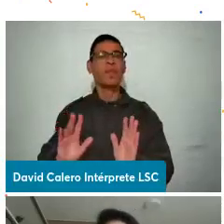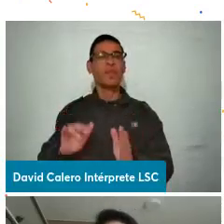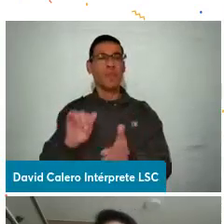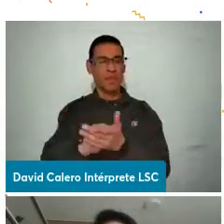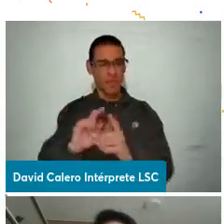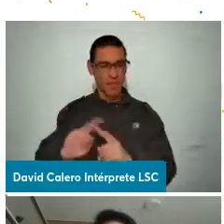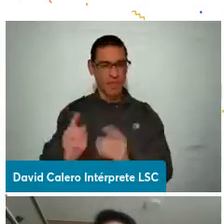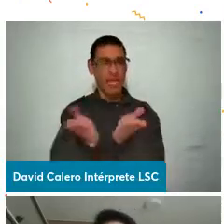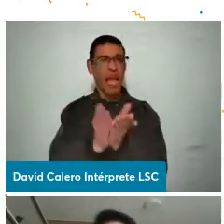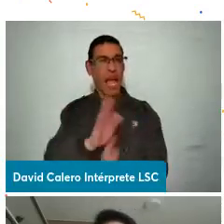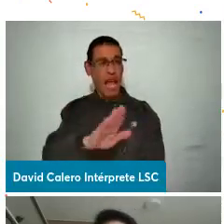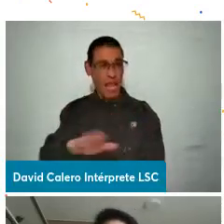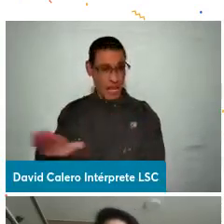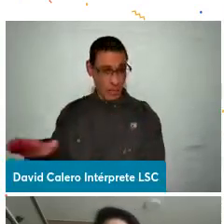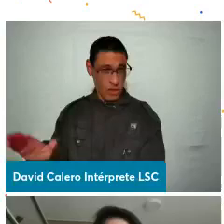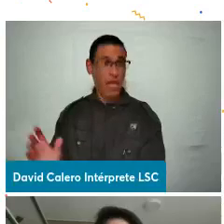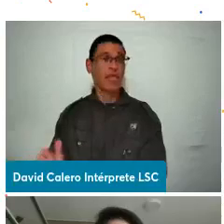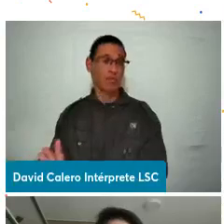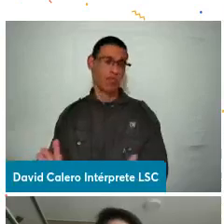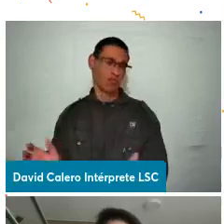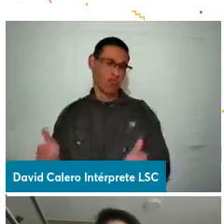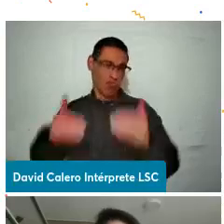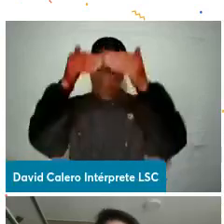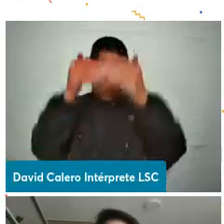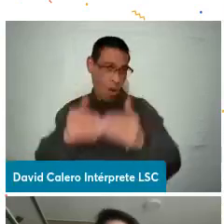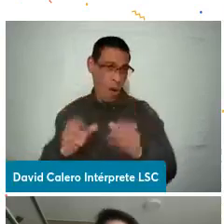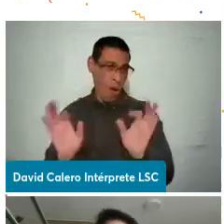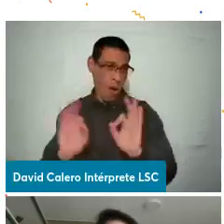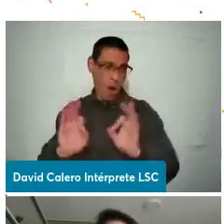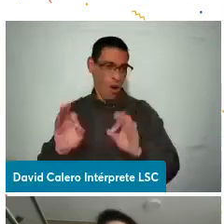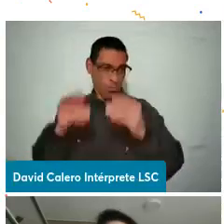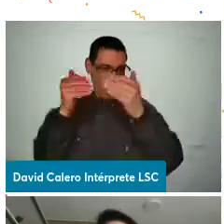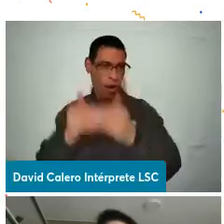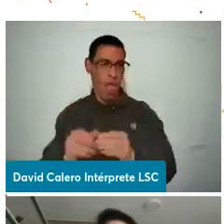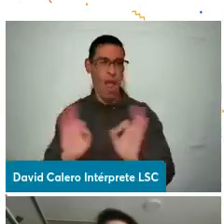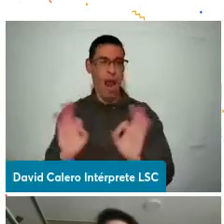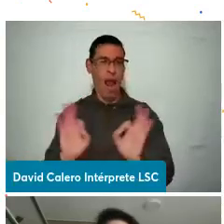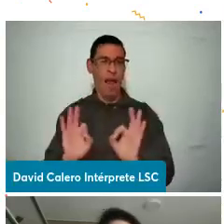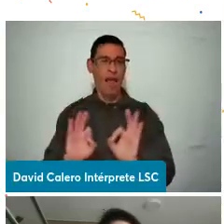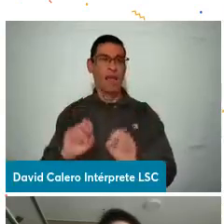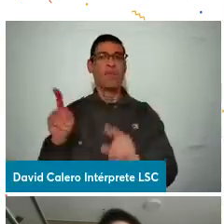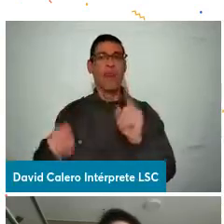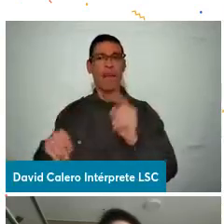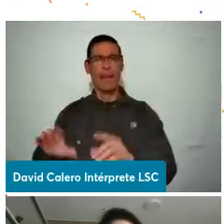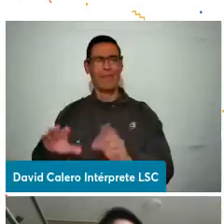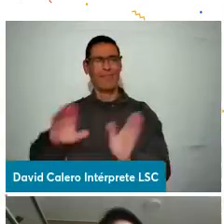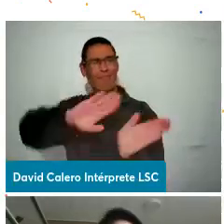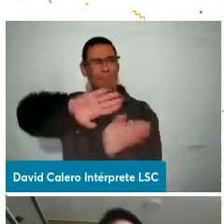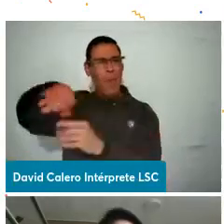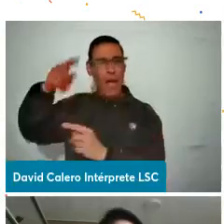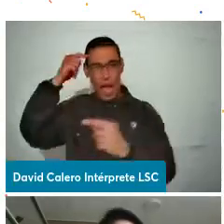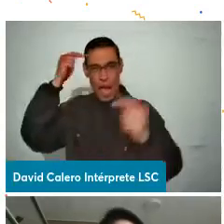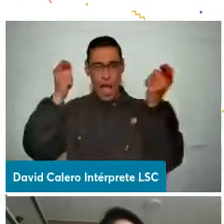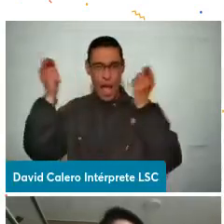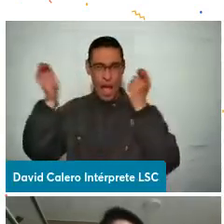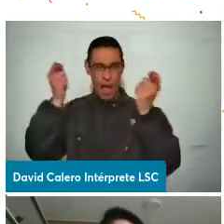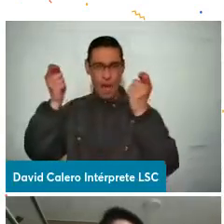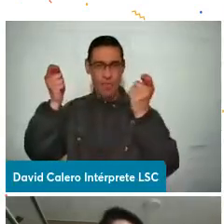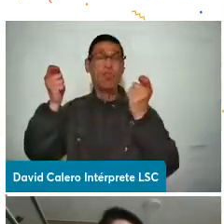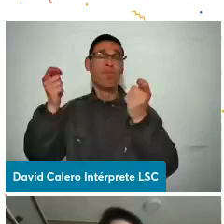también para nuestros estudiantes sin discapacidad. A veces dejamos de lado este tipo de estrategias y yo creo que nuestra frase puede ser que